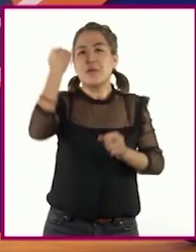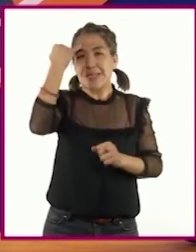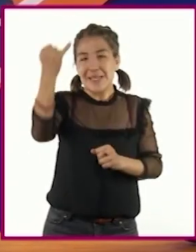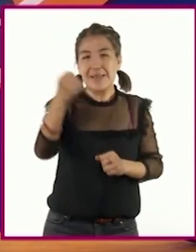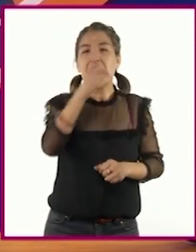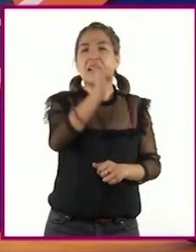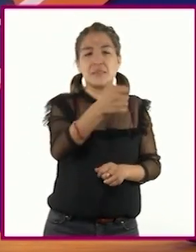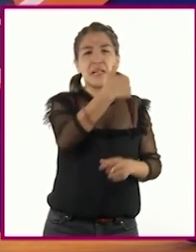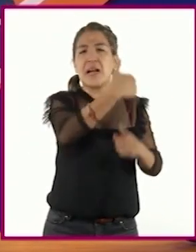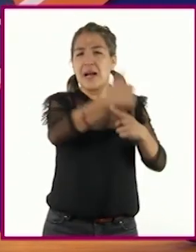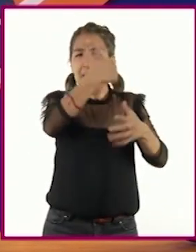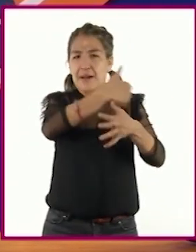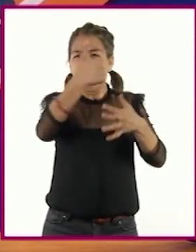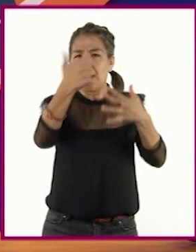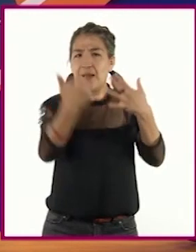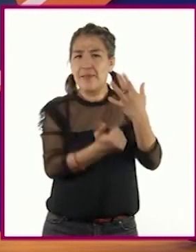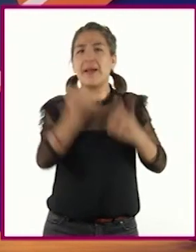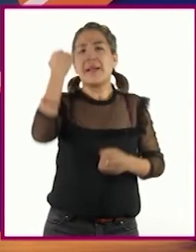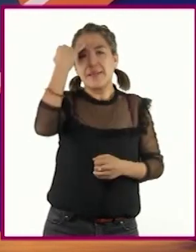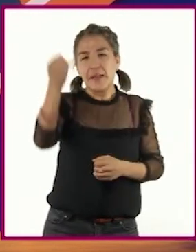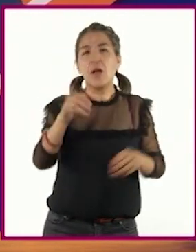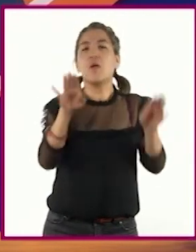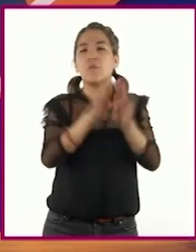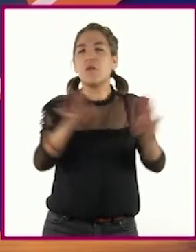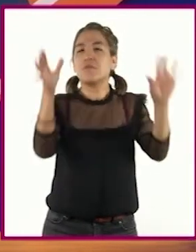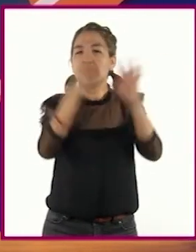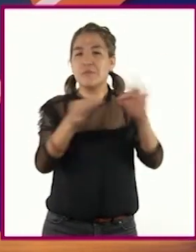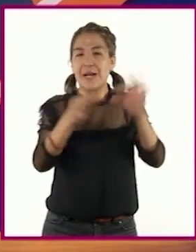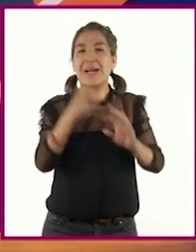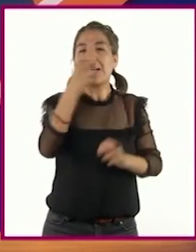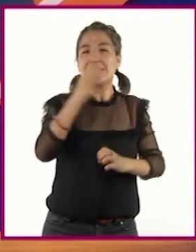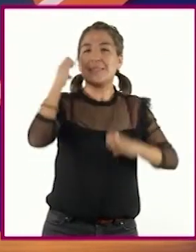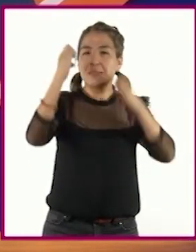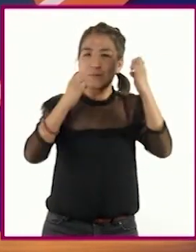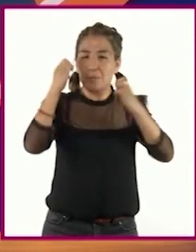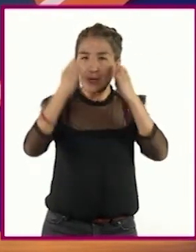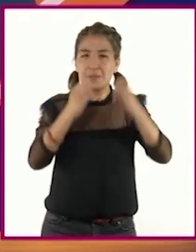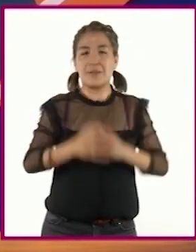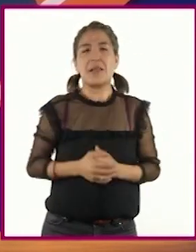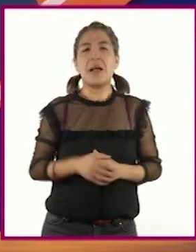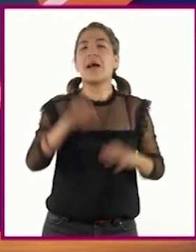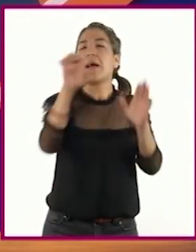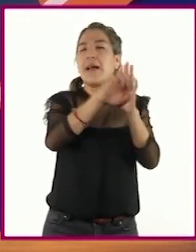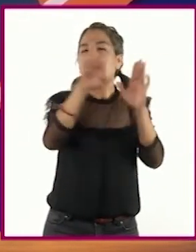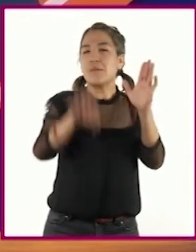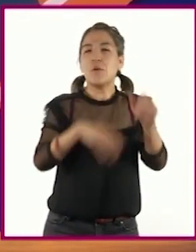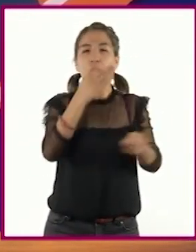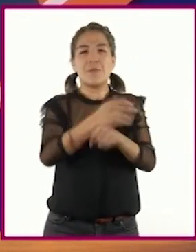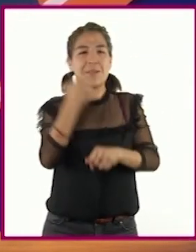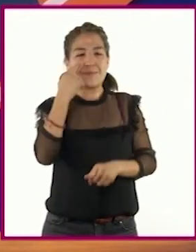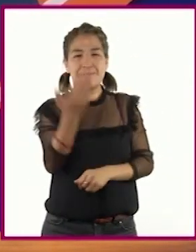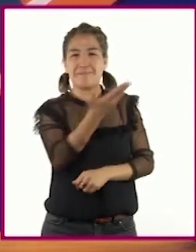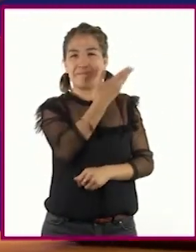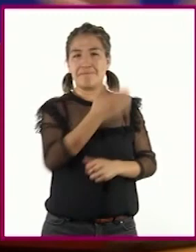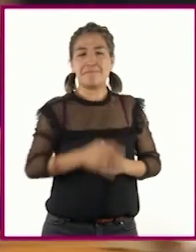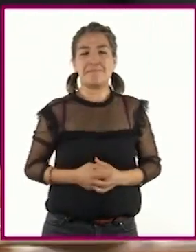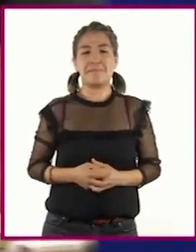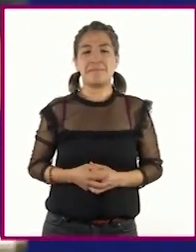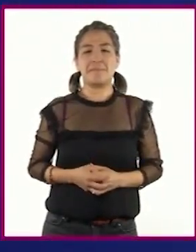y cada uno de los puntos que desarrollará en su exposición, como en el ejemplo que se muestra en